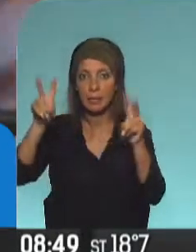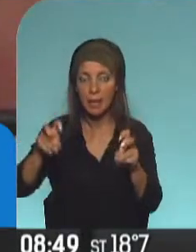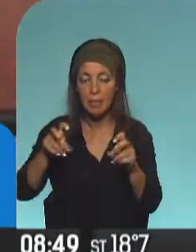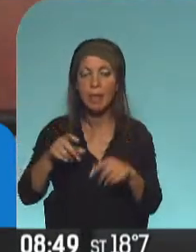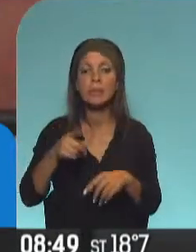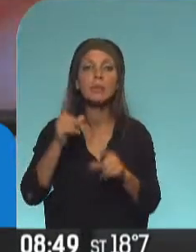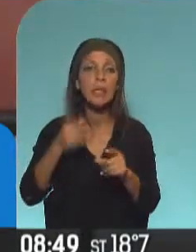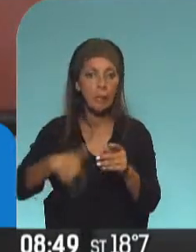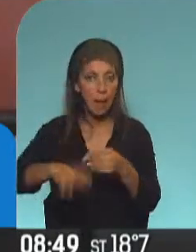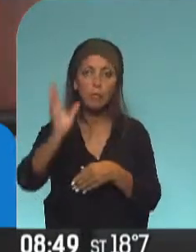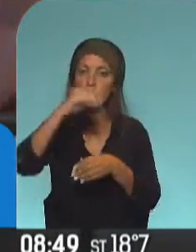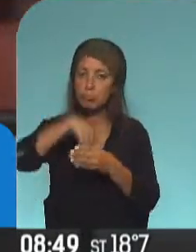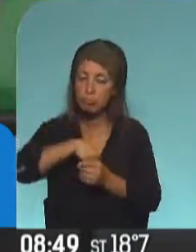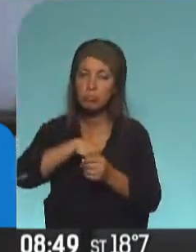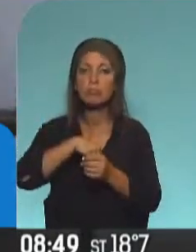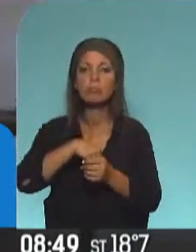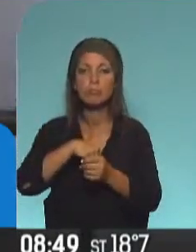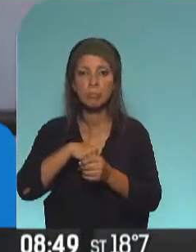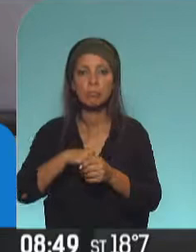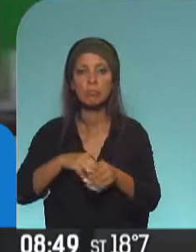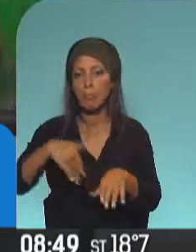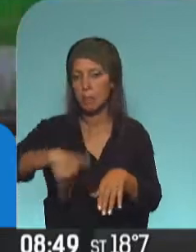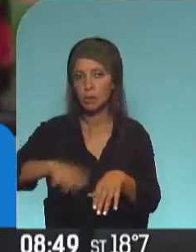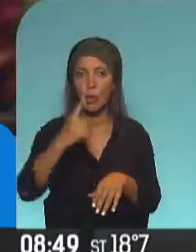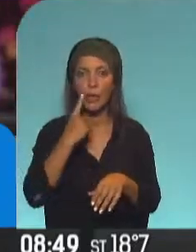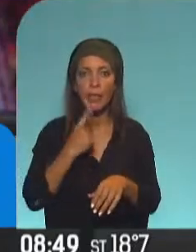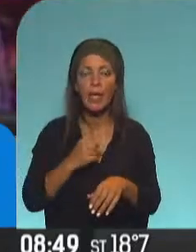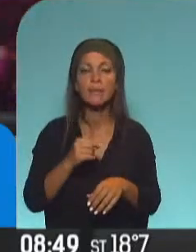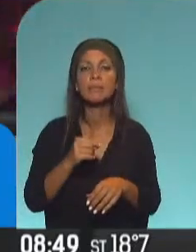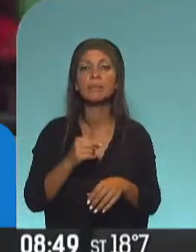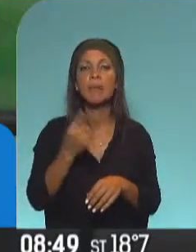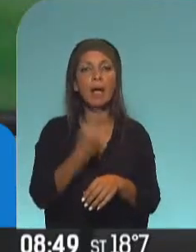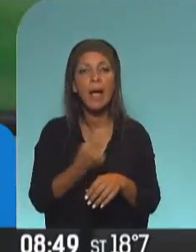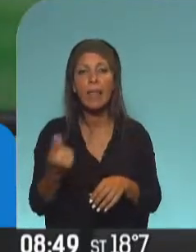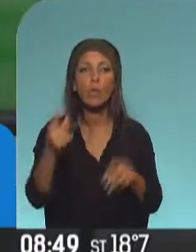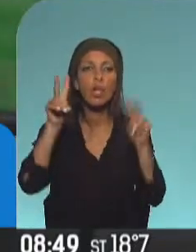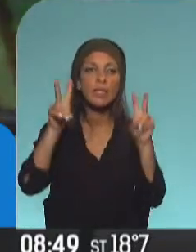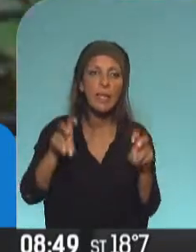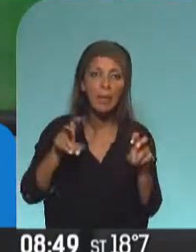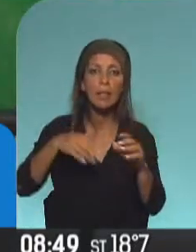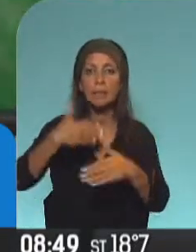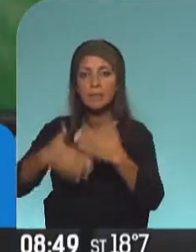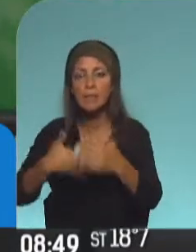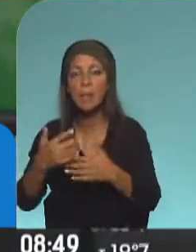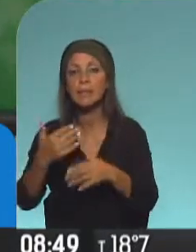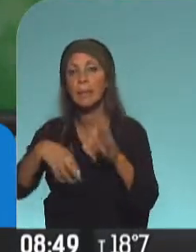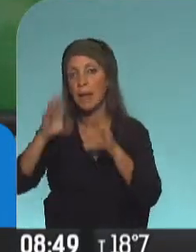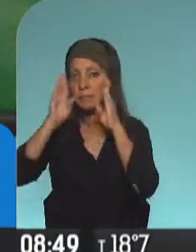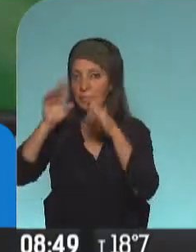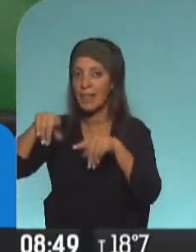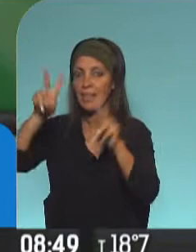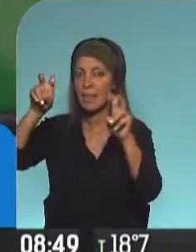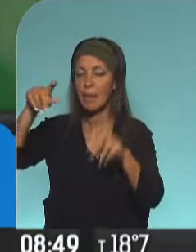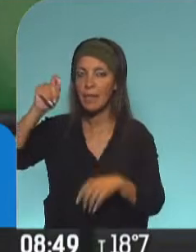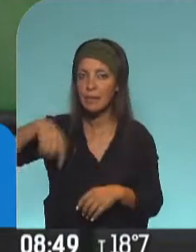vamos a intervenir. Lo vamos a estar haciendo en los próximos días, en cada una de las causas que vayan avanzando y en esta en particular, justamente